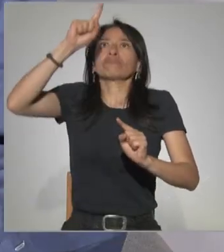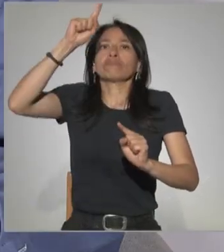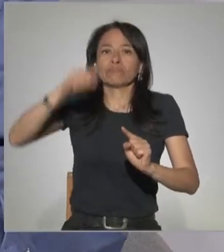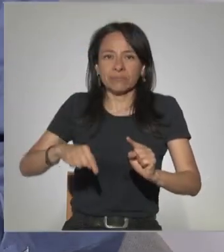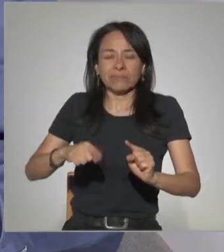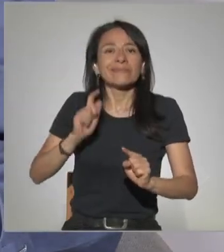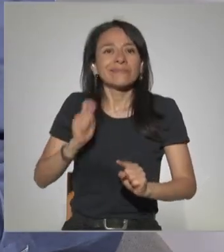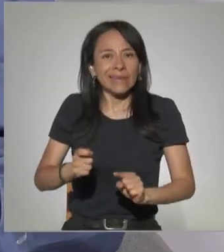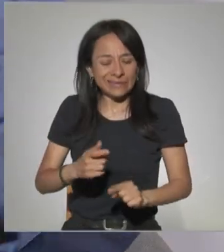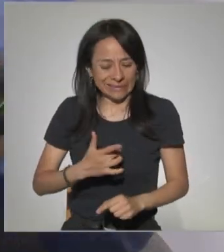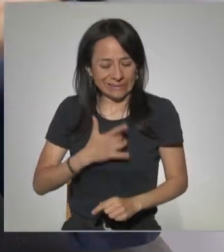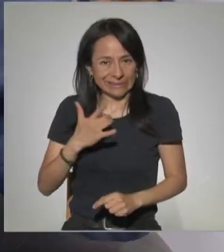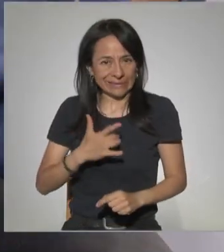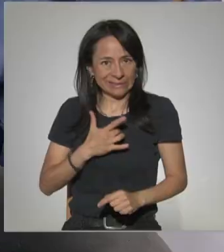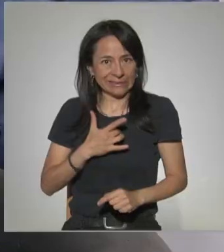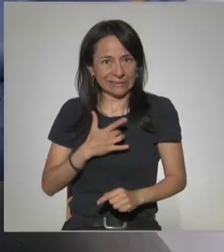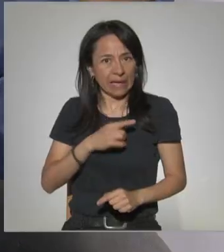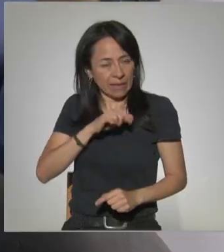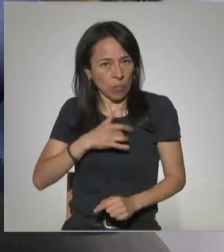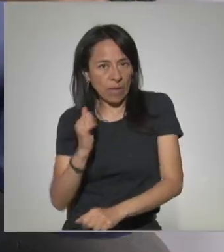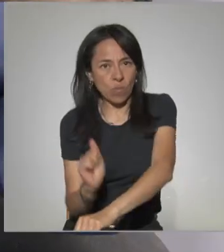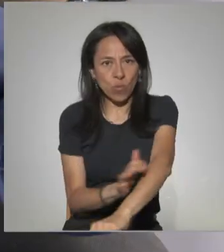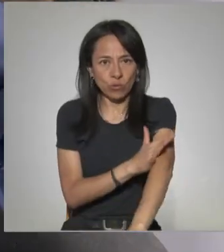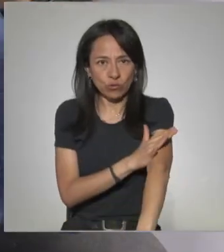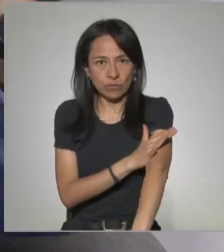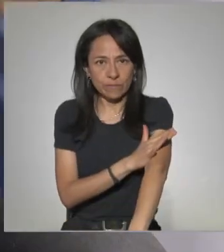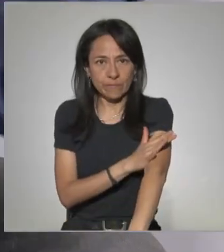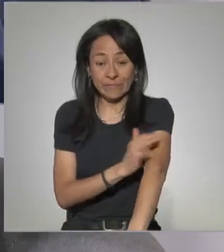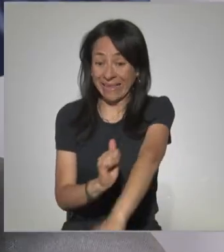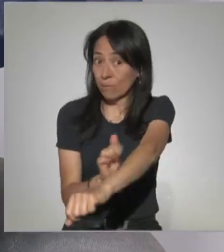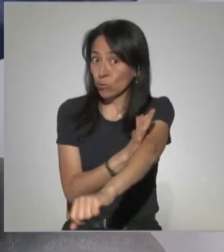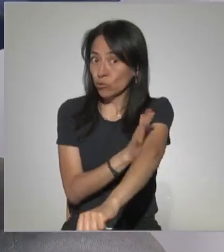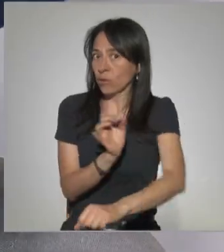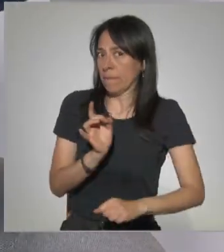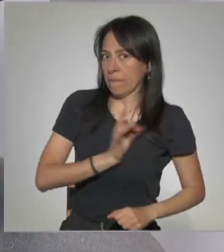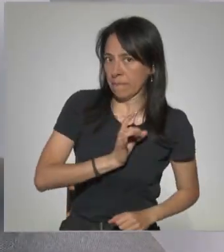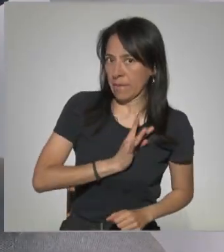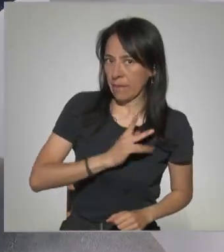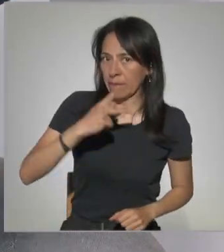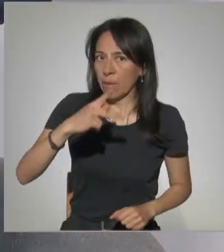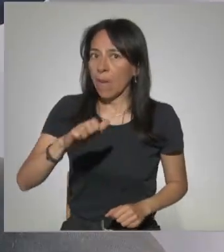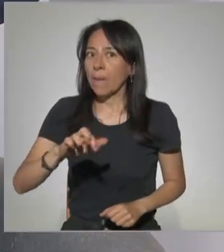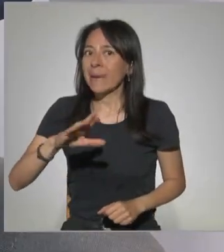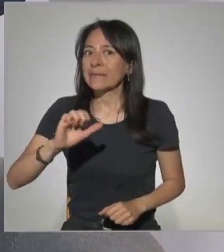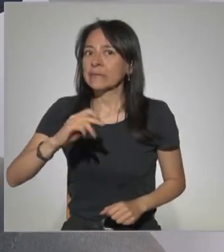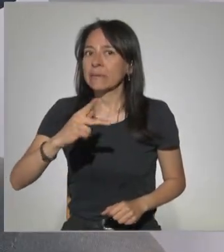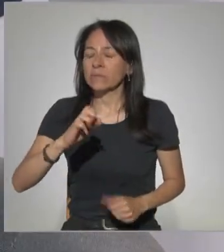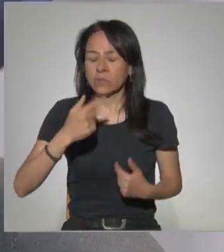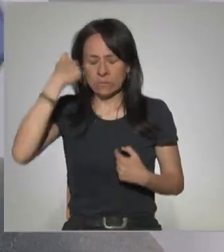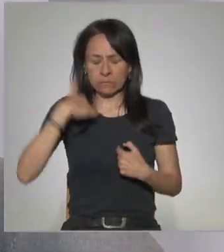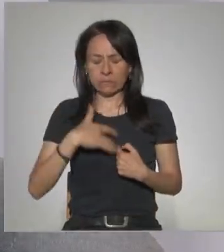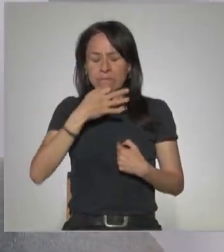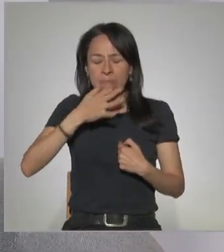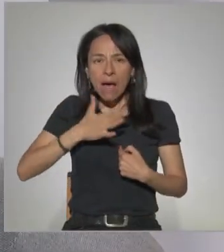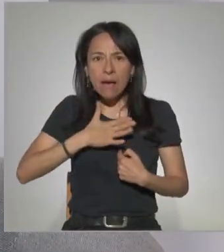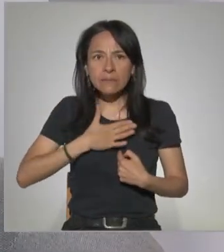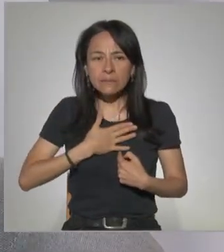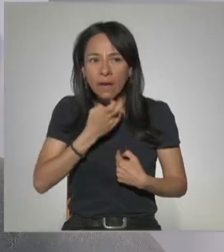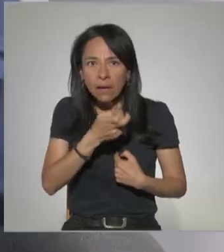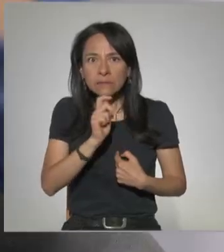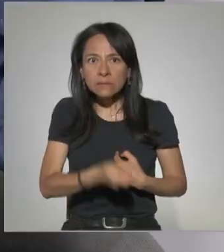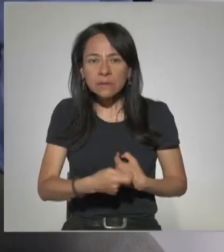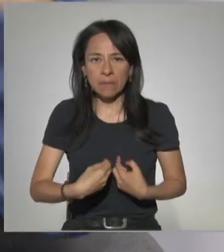está la emoción, ¿no? Entonces la emoción es miedo, ¿no? Y la percepción es que esto es de vida o muerte, ¿no?